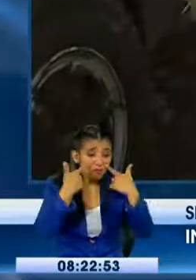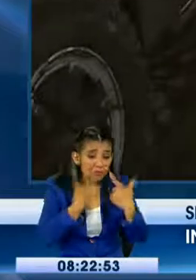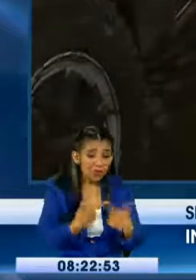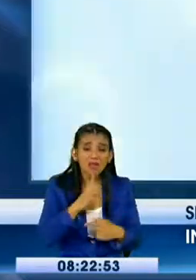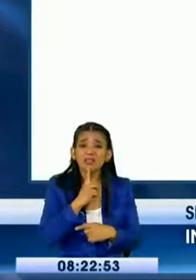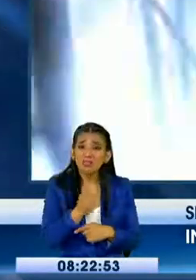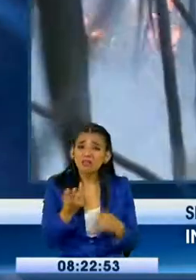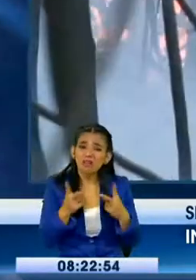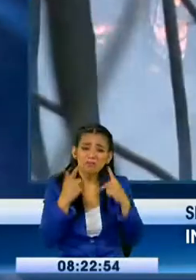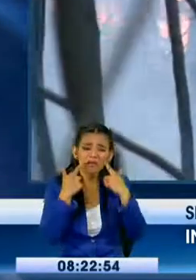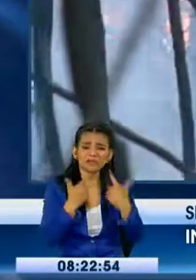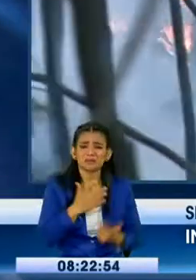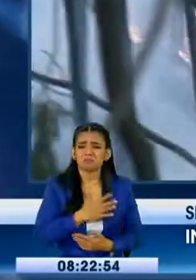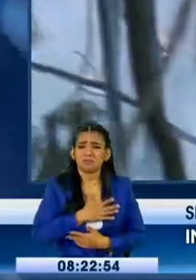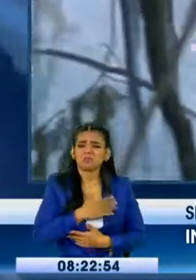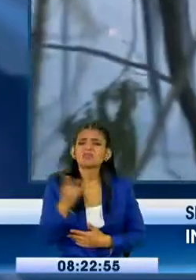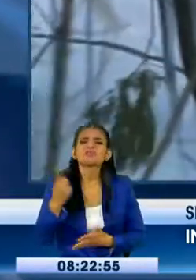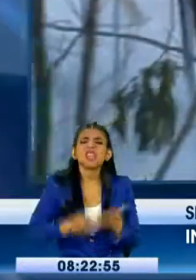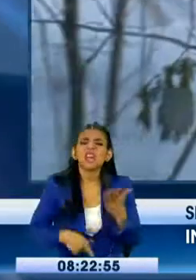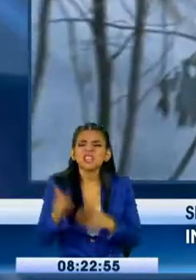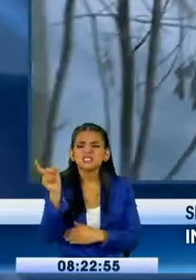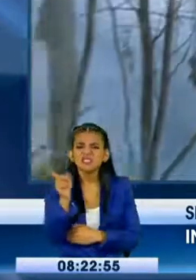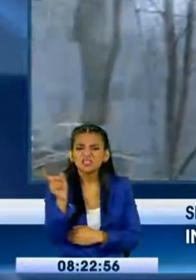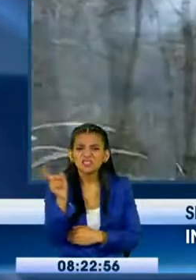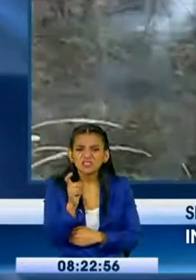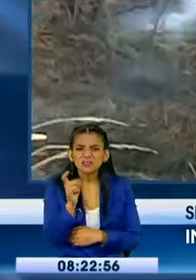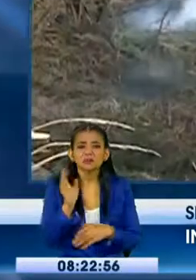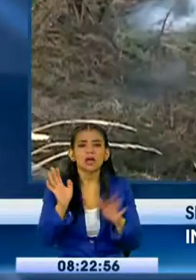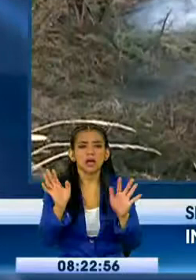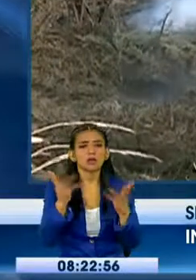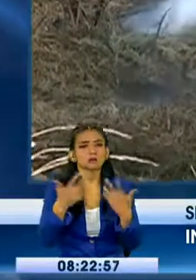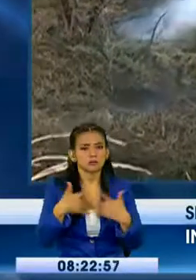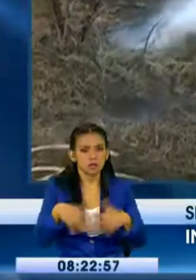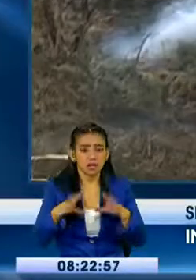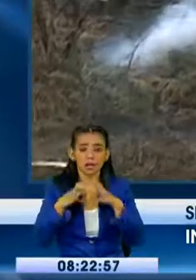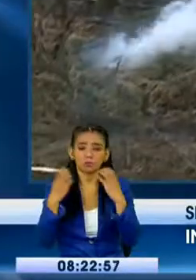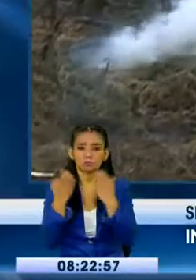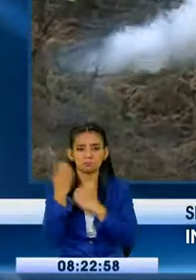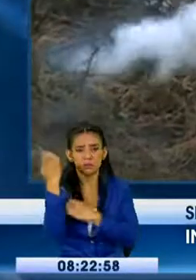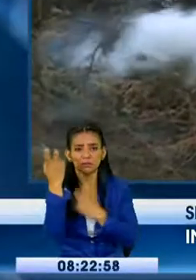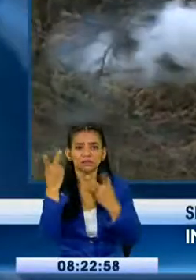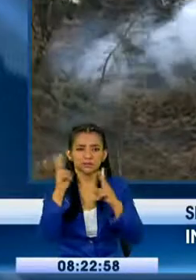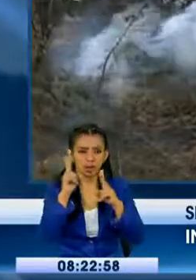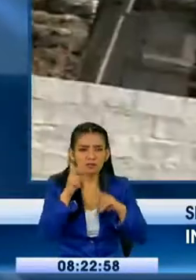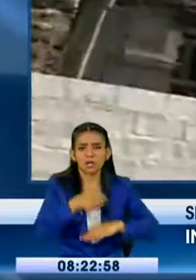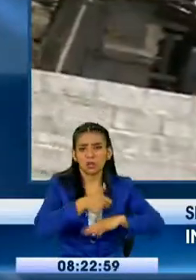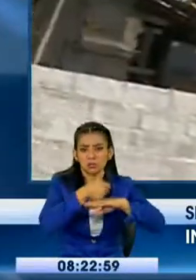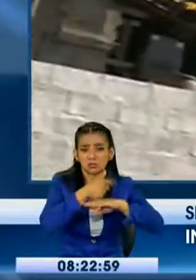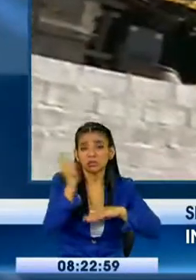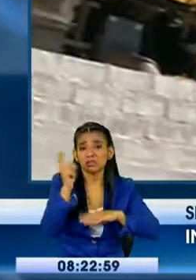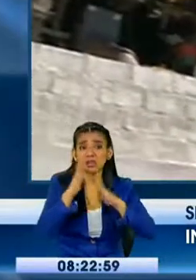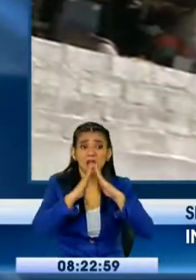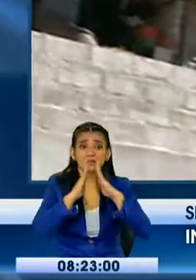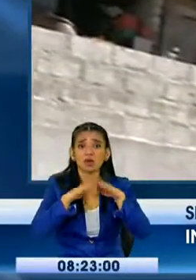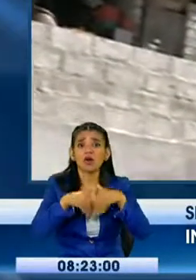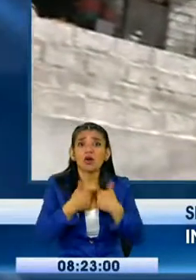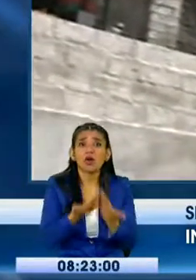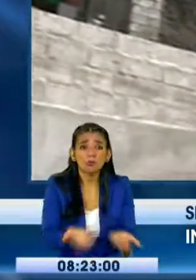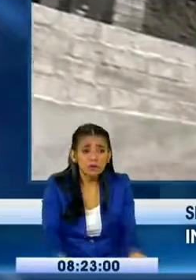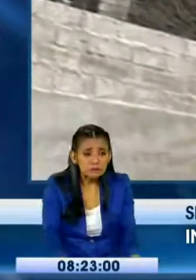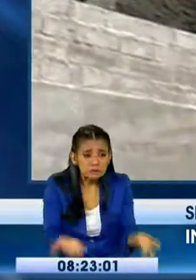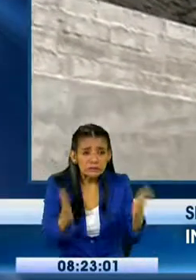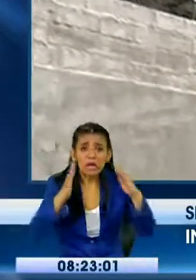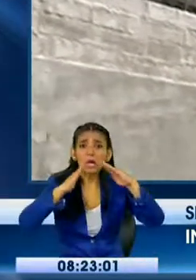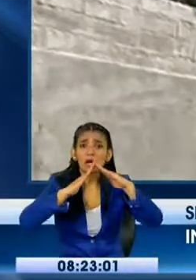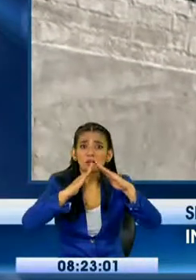verdadera lástima esto. ¿Qué necesitamos, vecinos y amigos? Ya ha salido el COA, han salido autoridades, la casita, a ver cómo le levantamos la casa. No